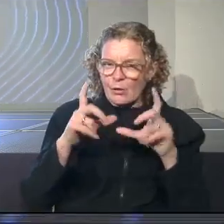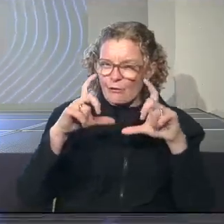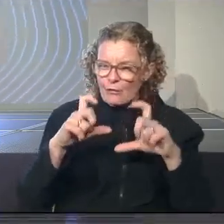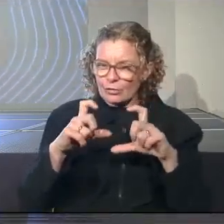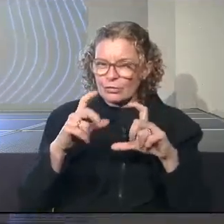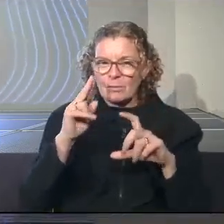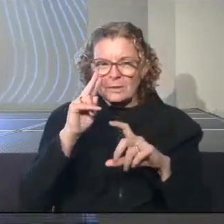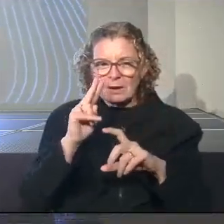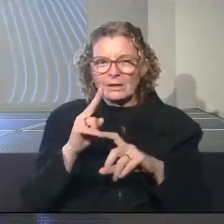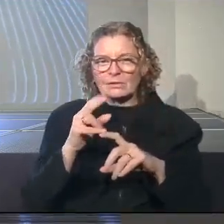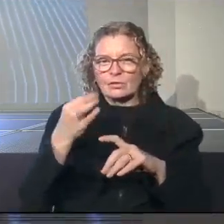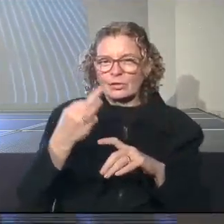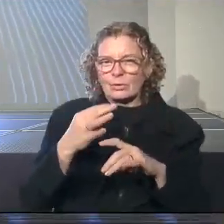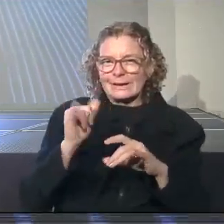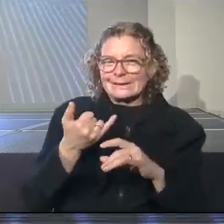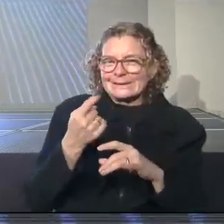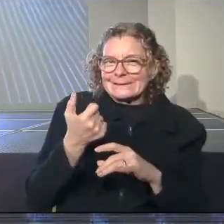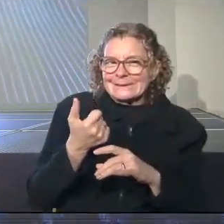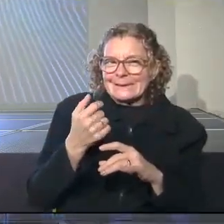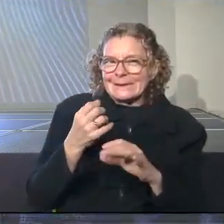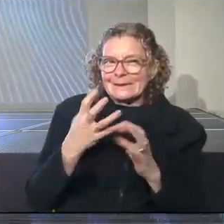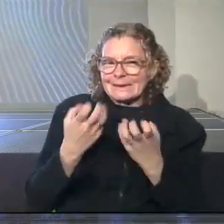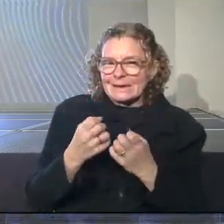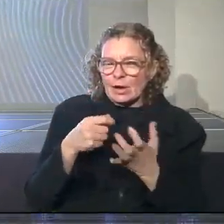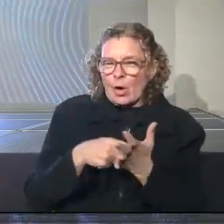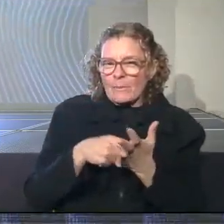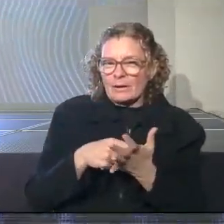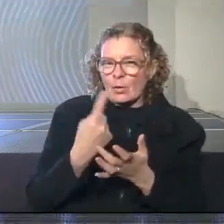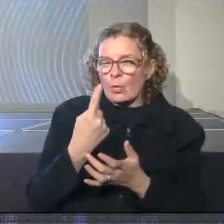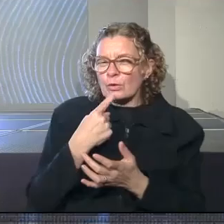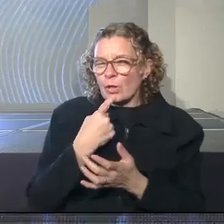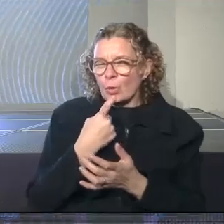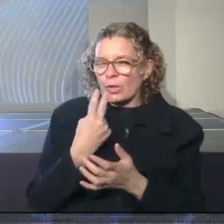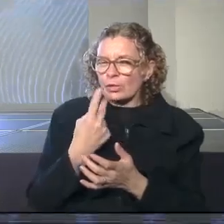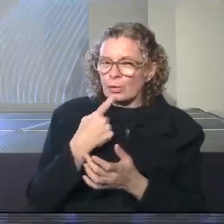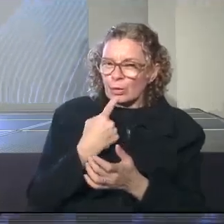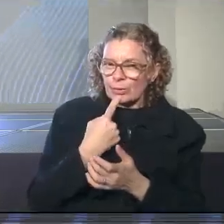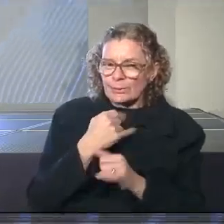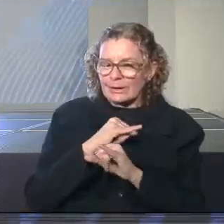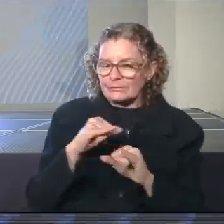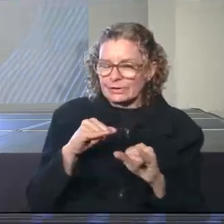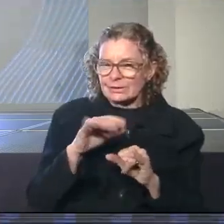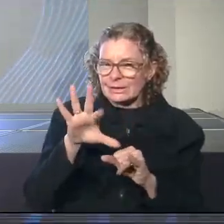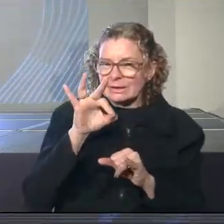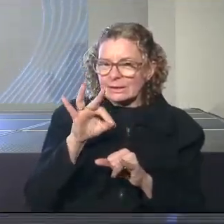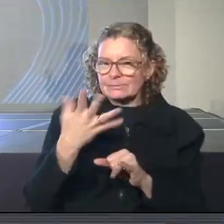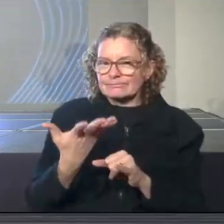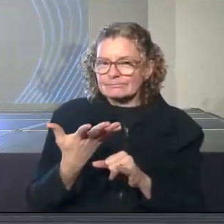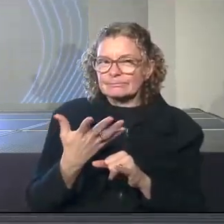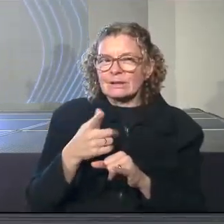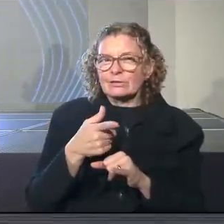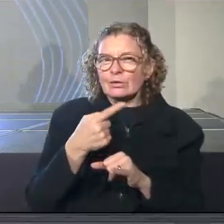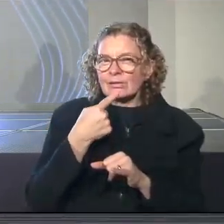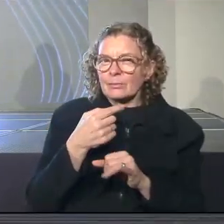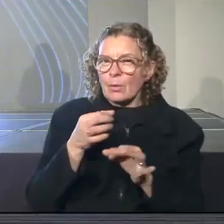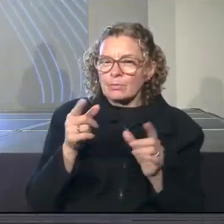publicación, seguramente casi ya definido a comprar y necesita evacuar una o dos dudas para terminar de definirse. Entonces, recomendamos ser